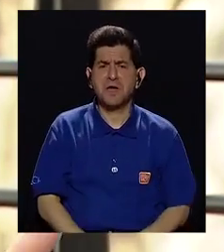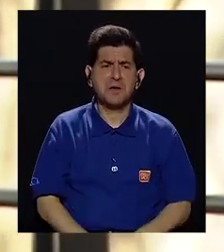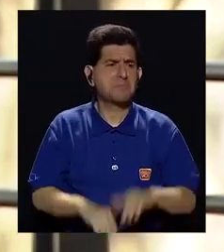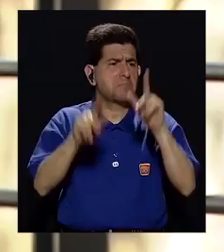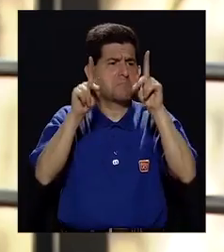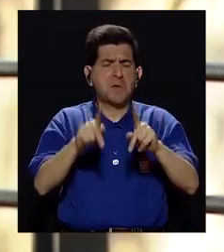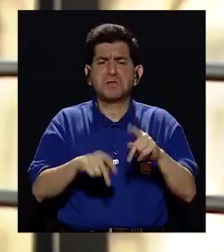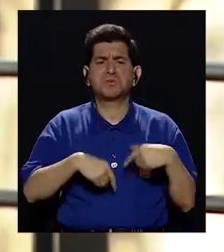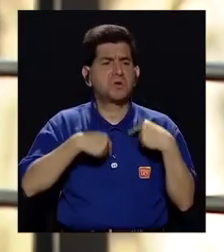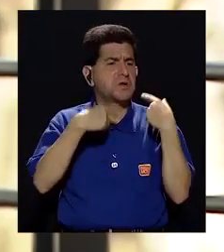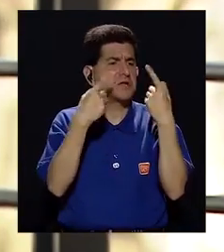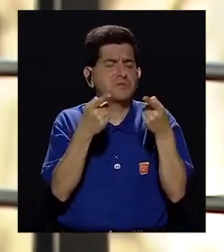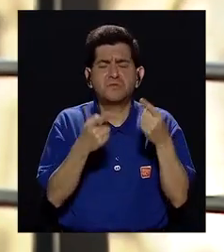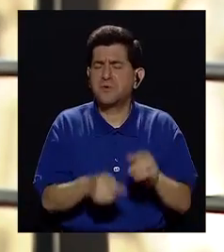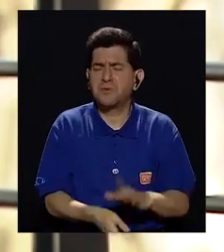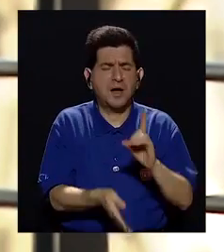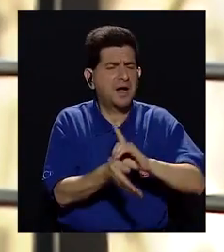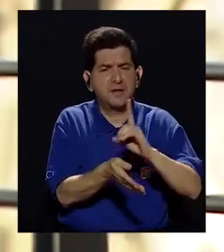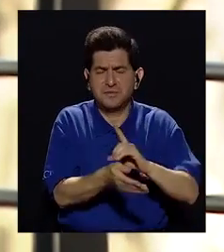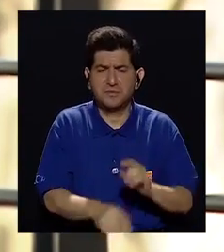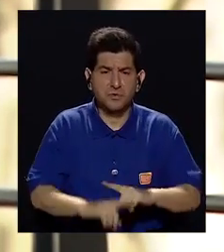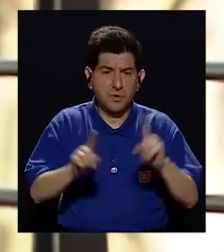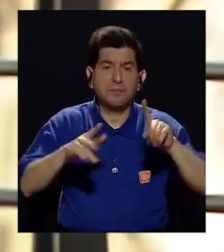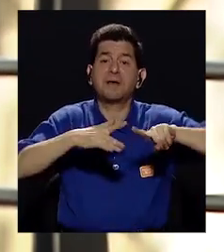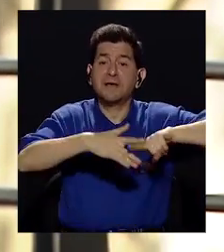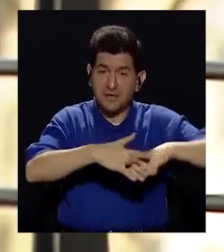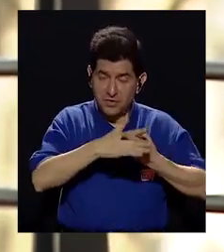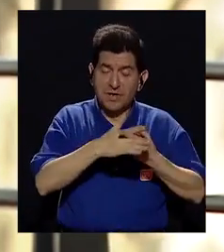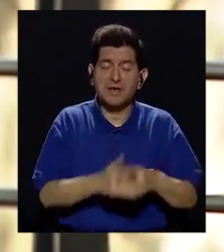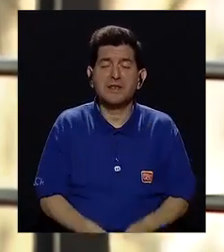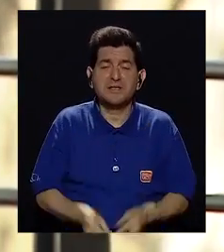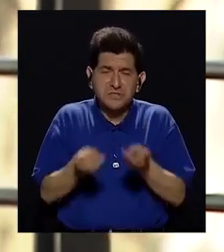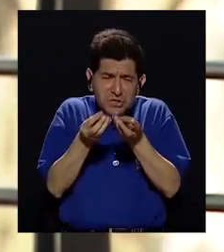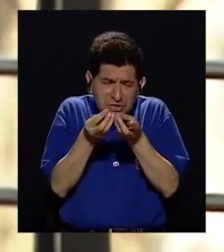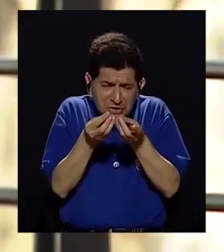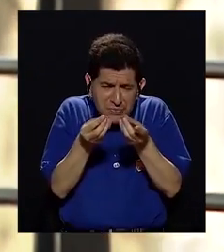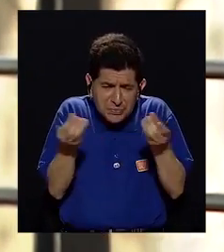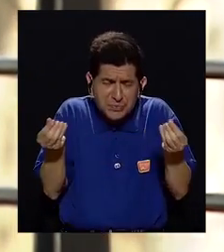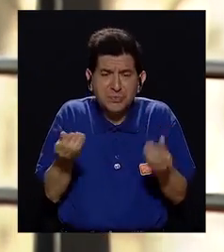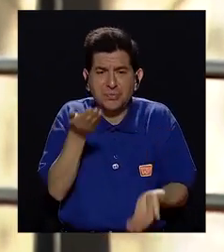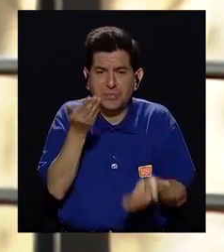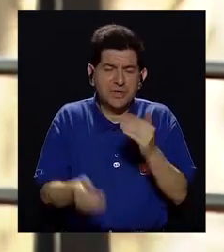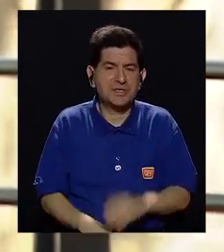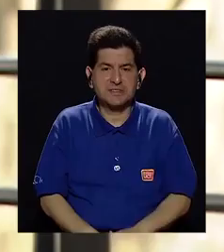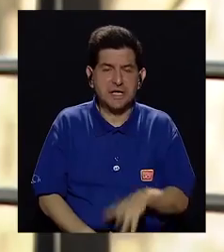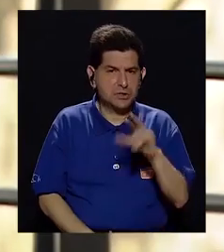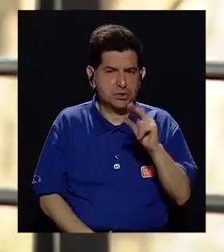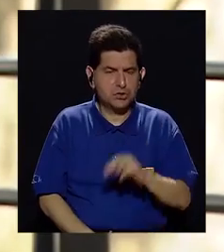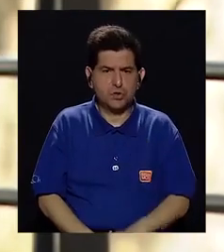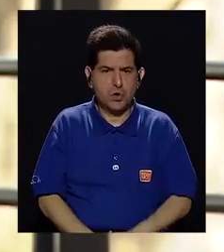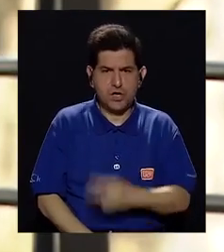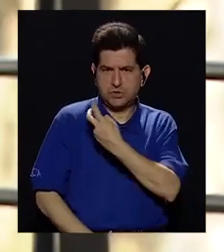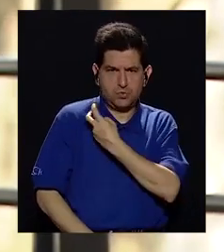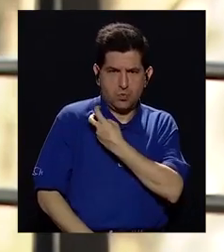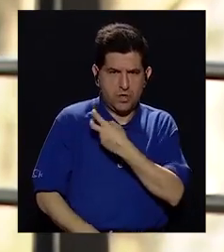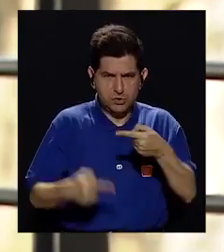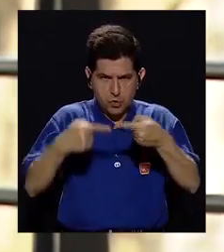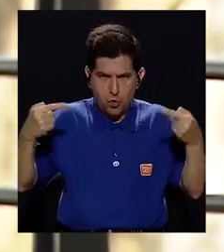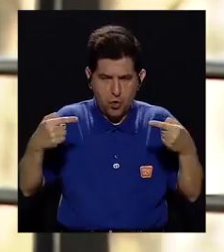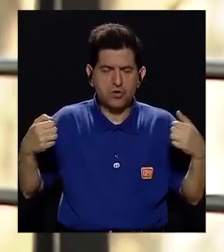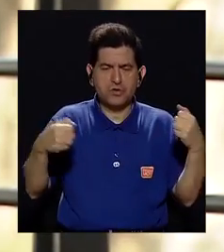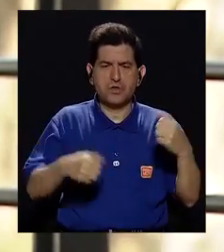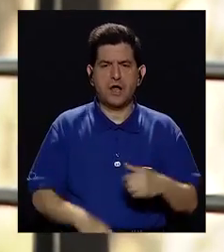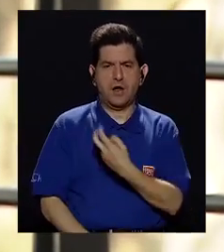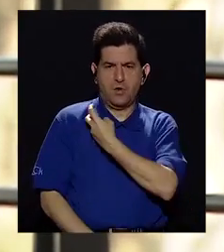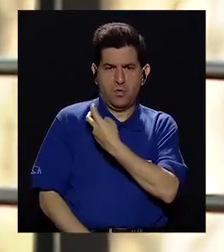la mayoría de personas no se van a ver en estos estados, pero ya es un inicio de desgaste. No está pegando seguro hueso con hueso, pero ya está disminuido el